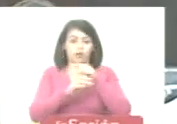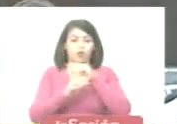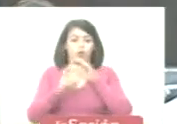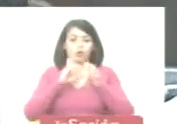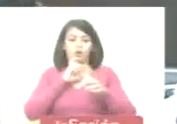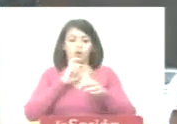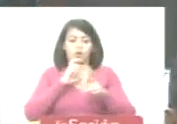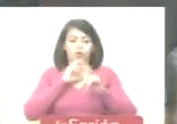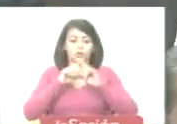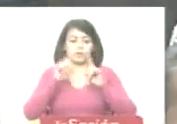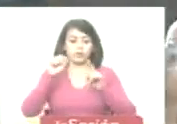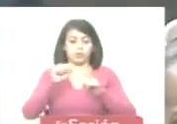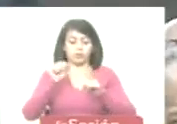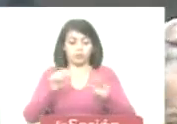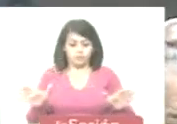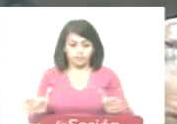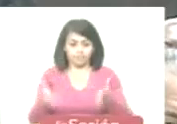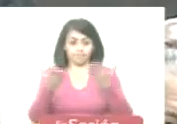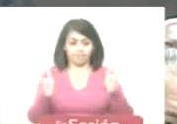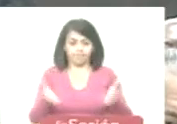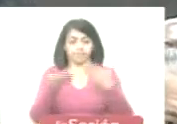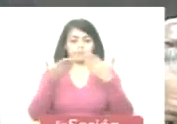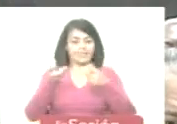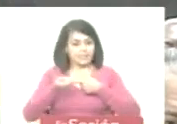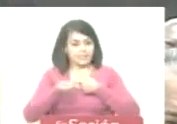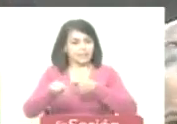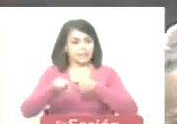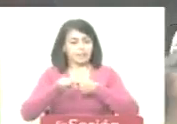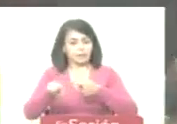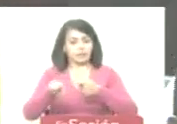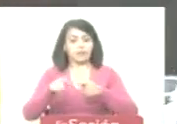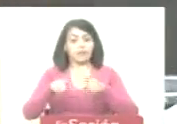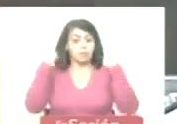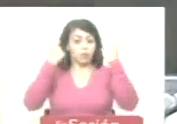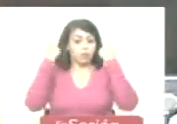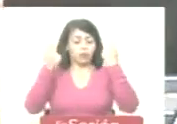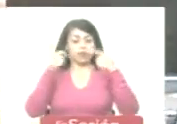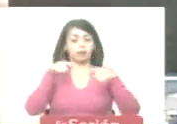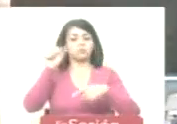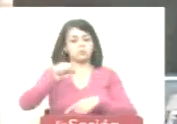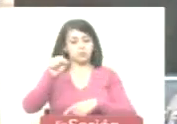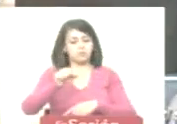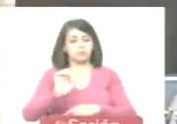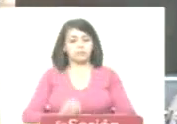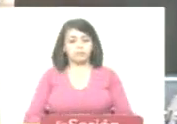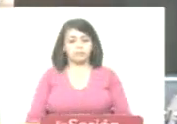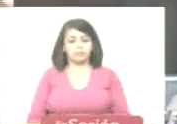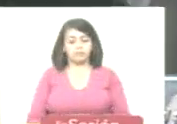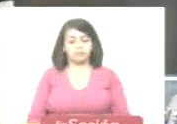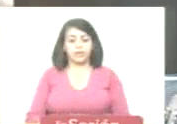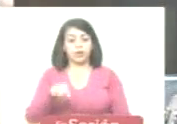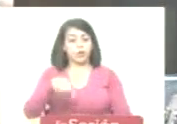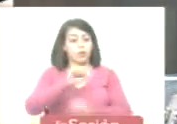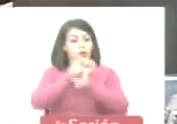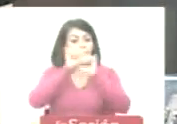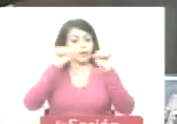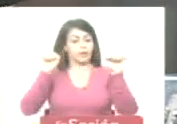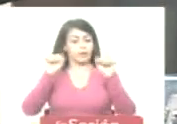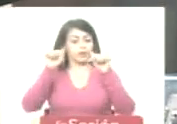que motivaron, incentivaron y promovieron, sí. Esta mañana